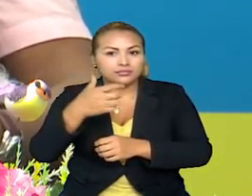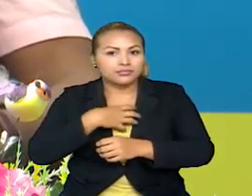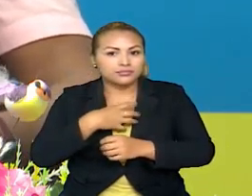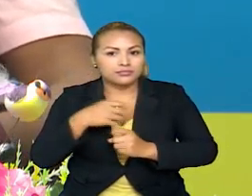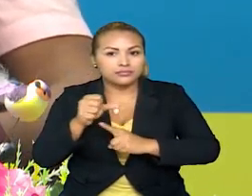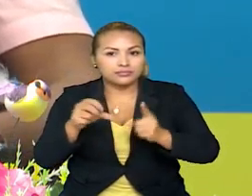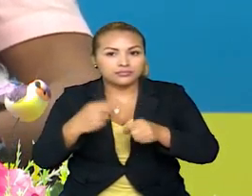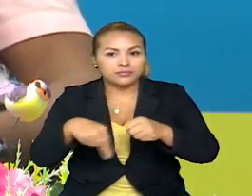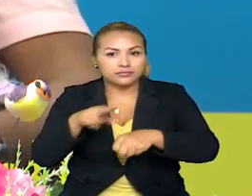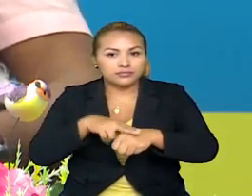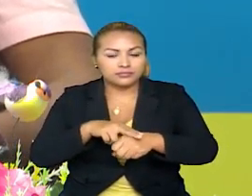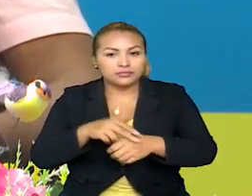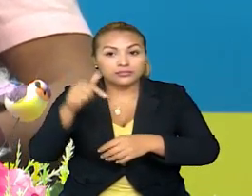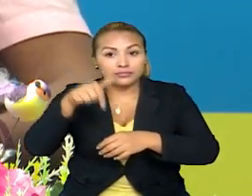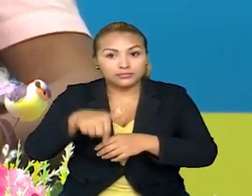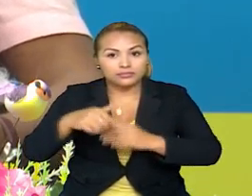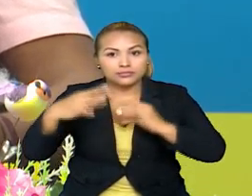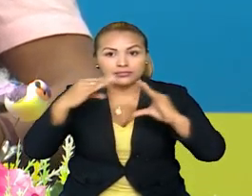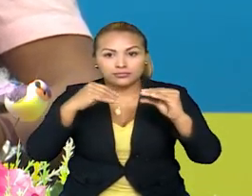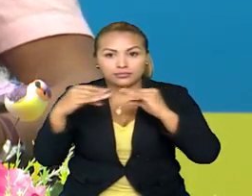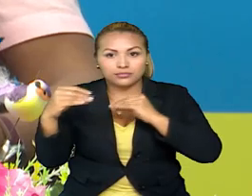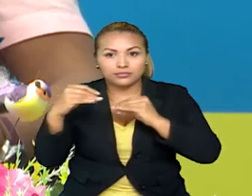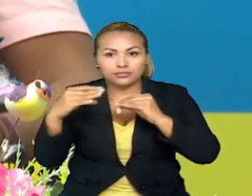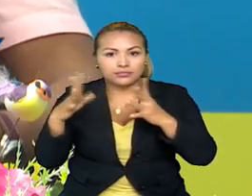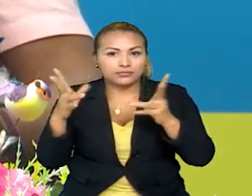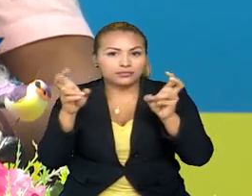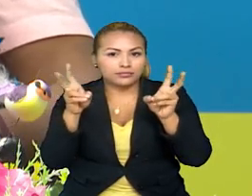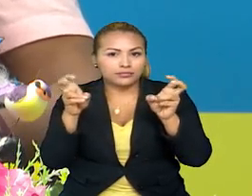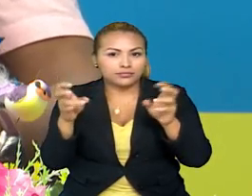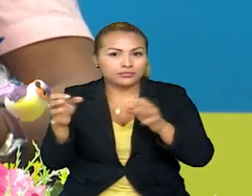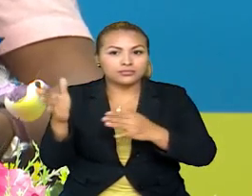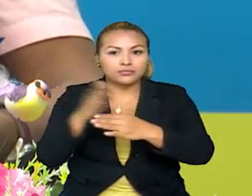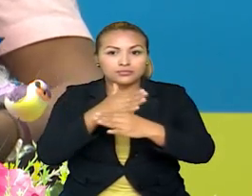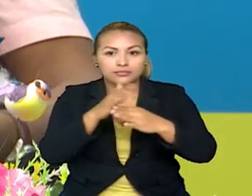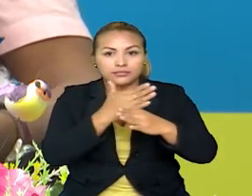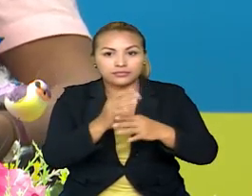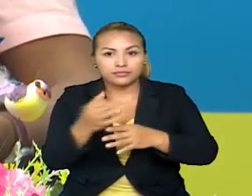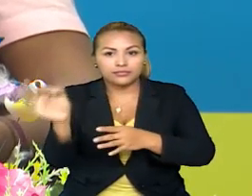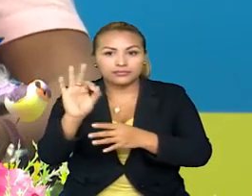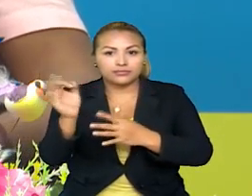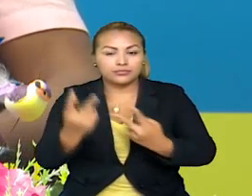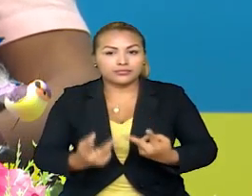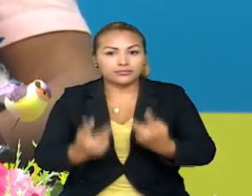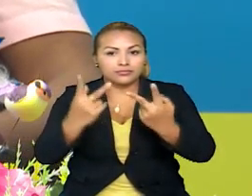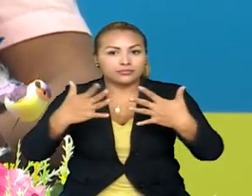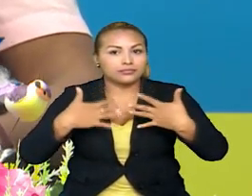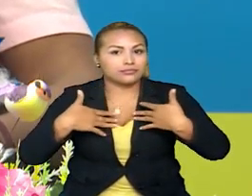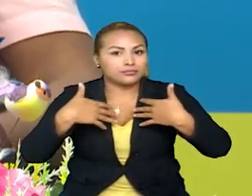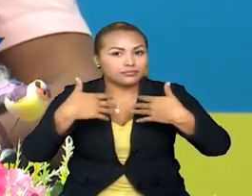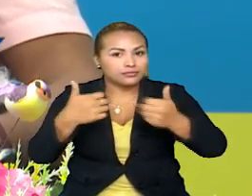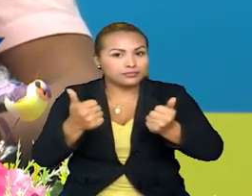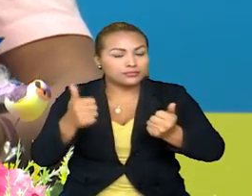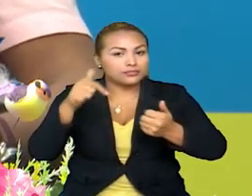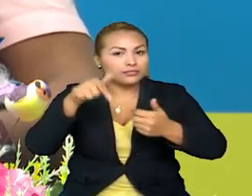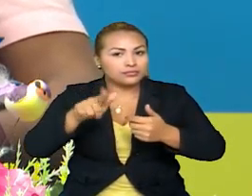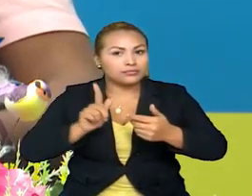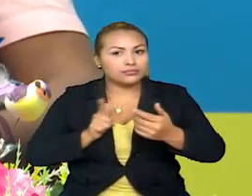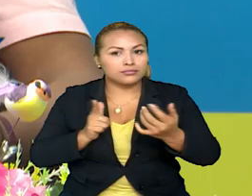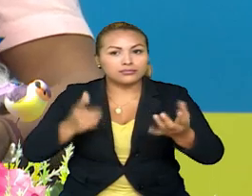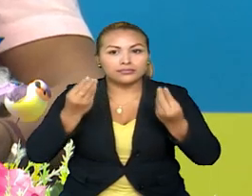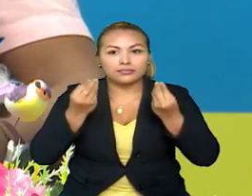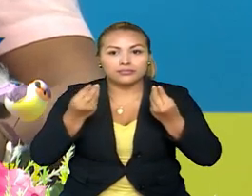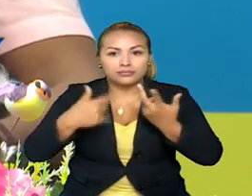de la asamblea nacional hoy estamos conversando sobre los estilos de vida saludable que tienen que ver y tienen mucha relación